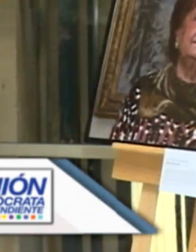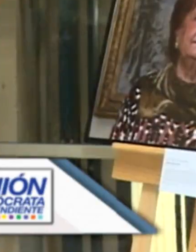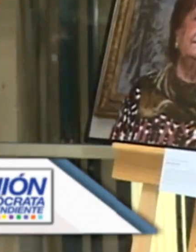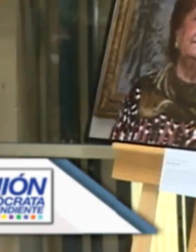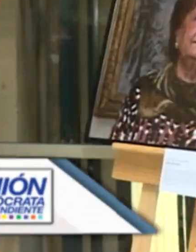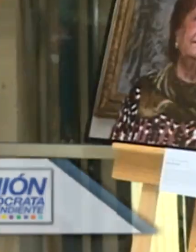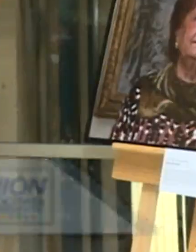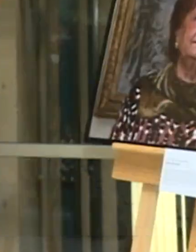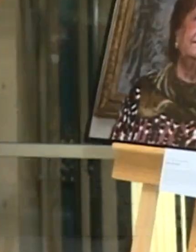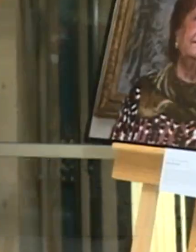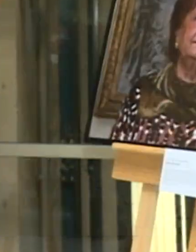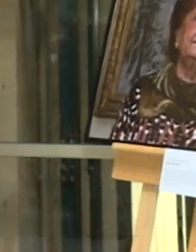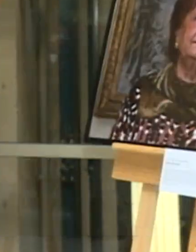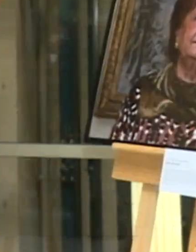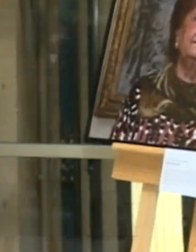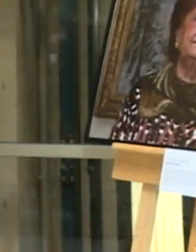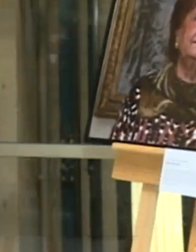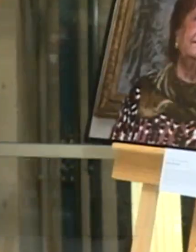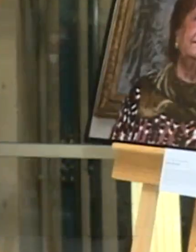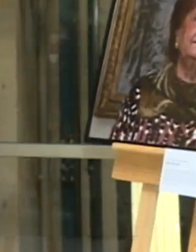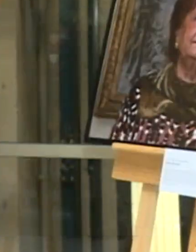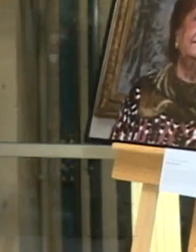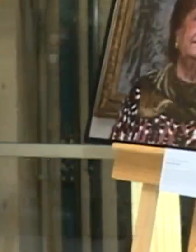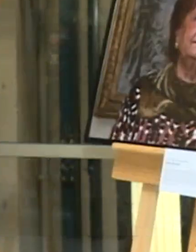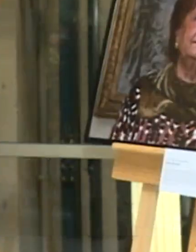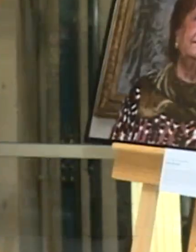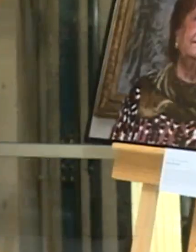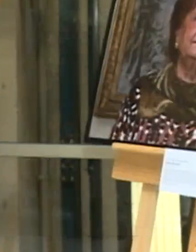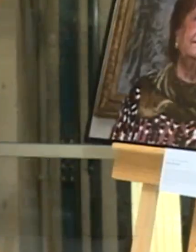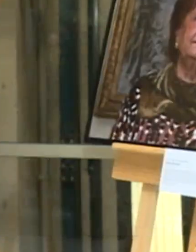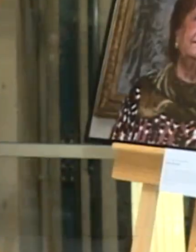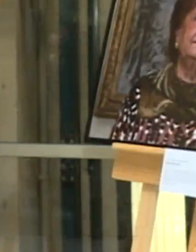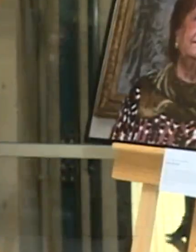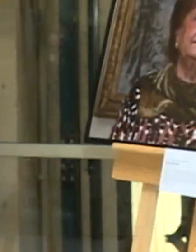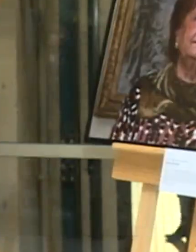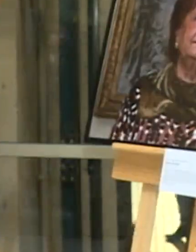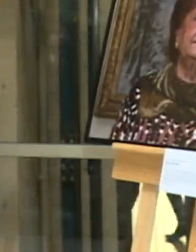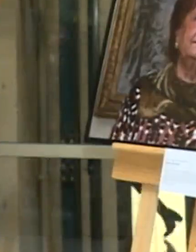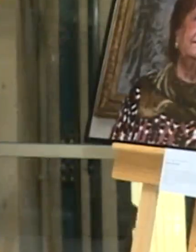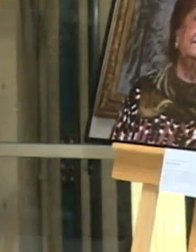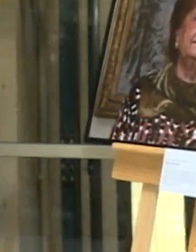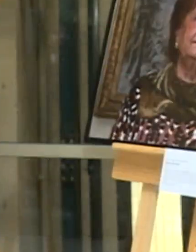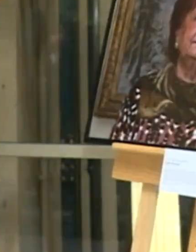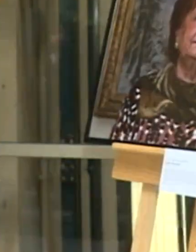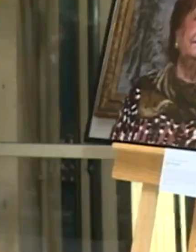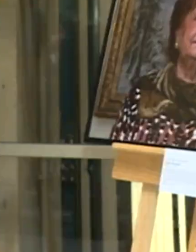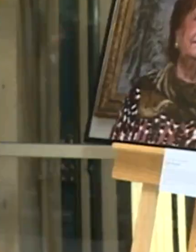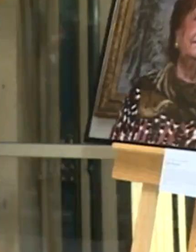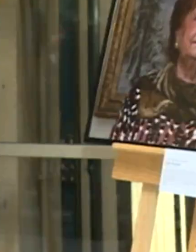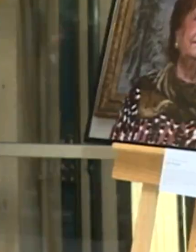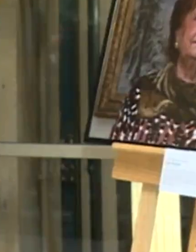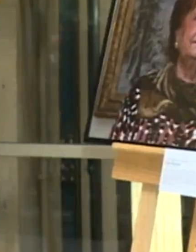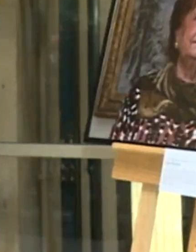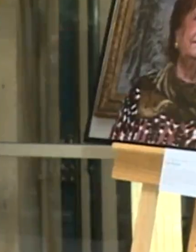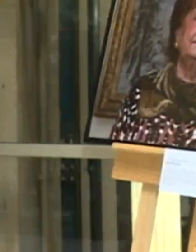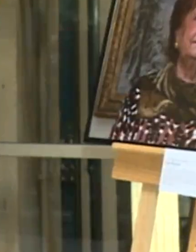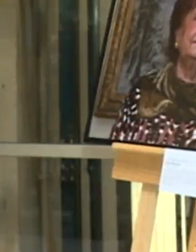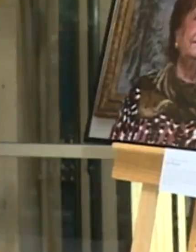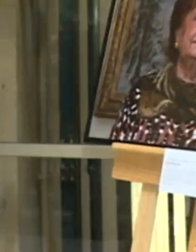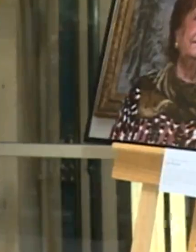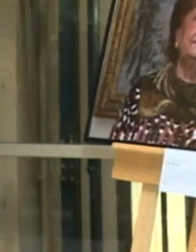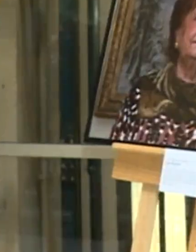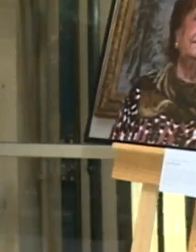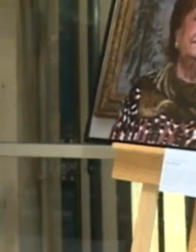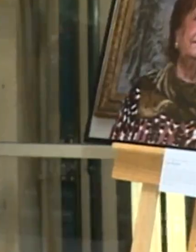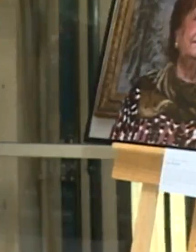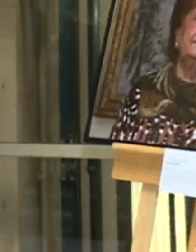fácil comercializar los instrumentos de esa manera lo que se permite por ejemplo en la bolsa de productos y en otro tipo de ambiente es que se